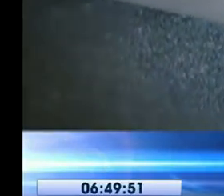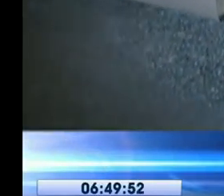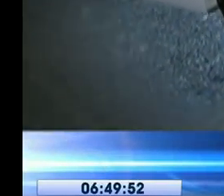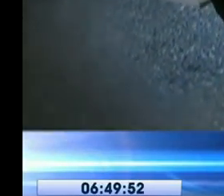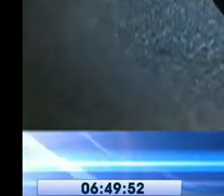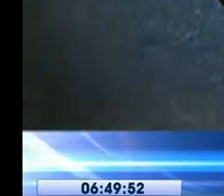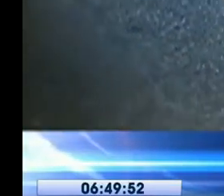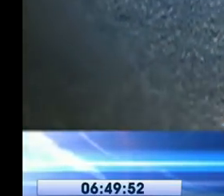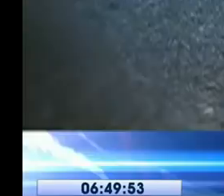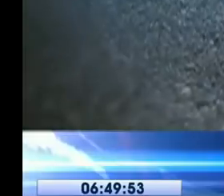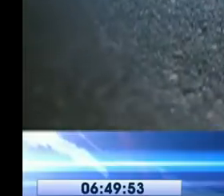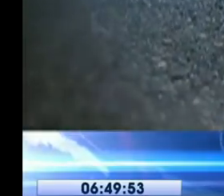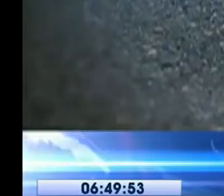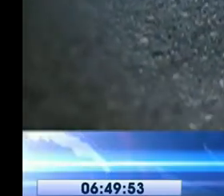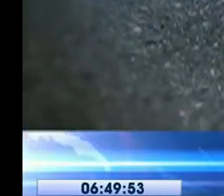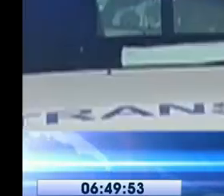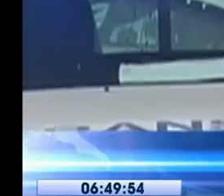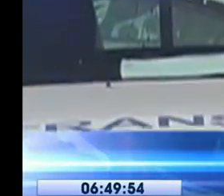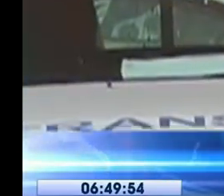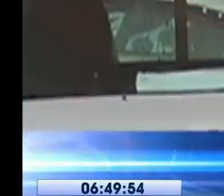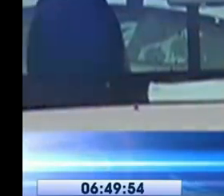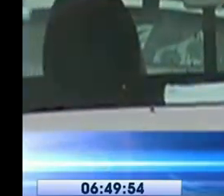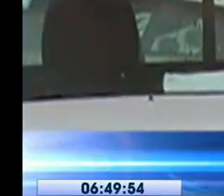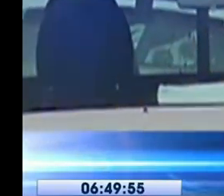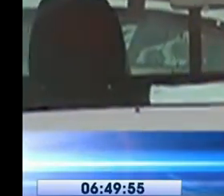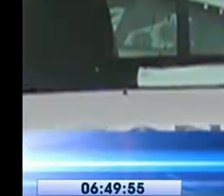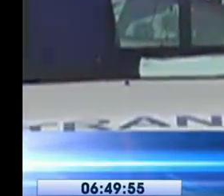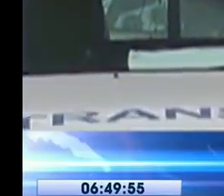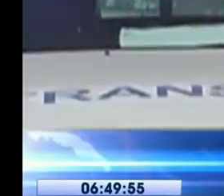fuerte golpe en la cabeza provocó su deceso.